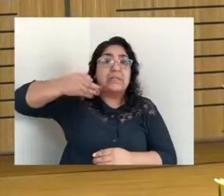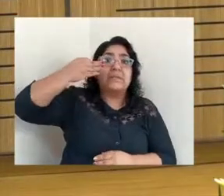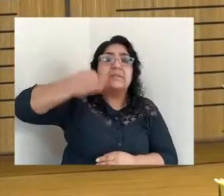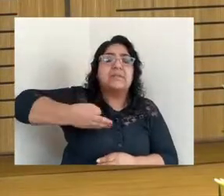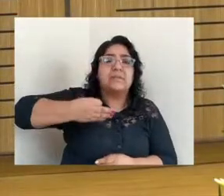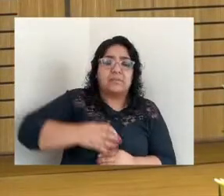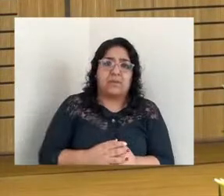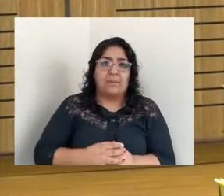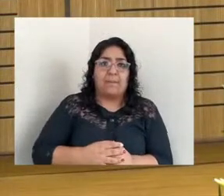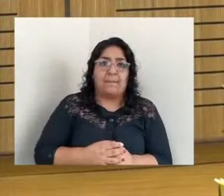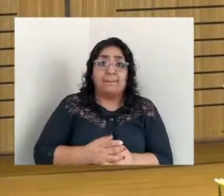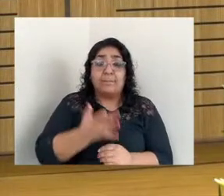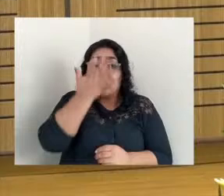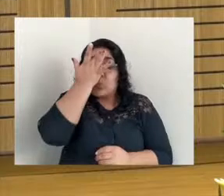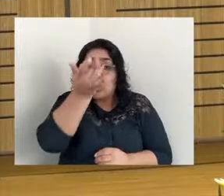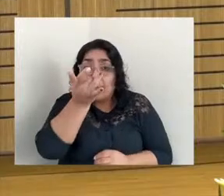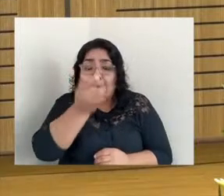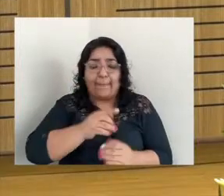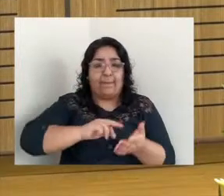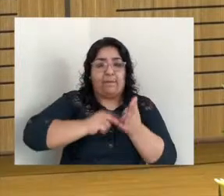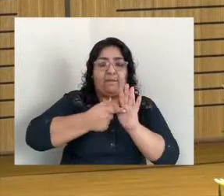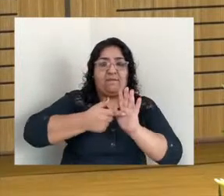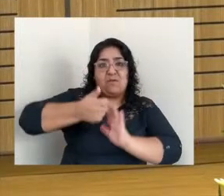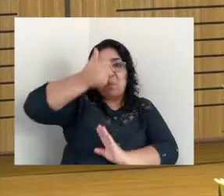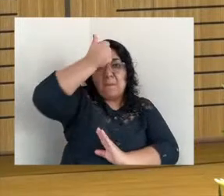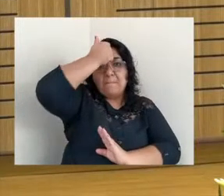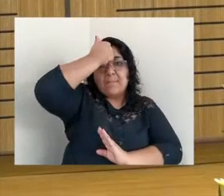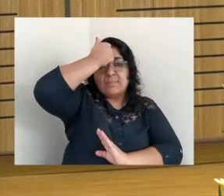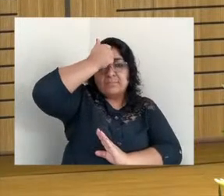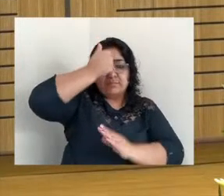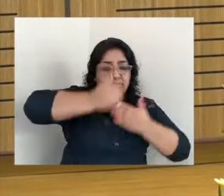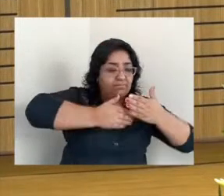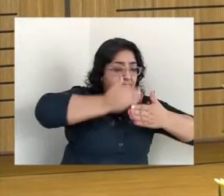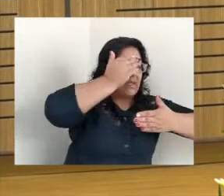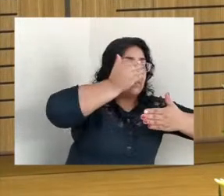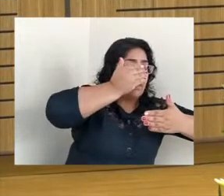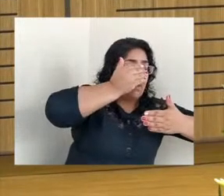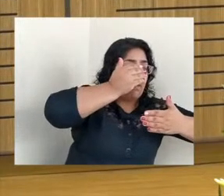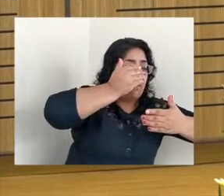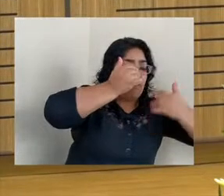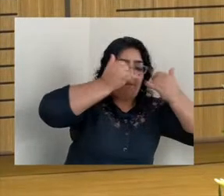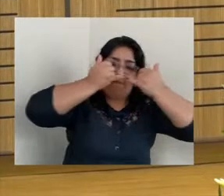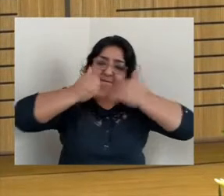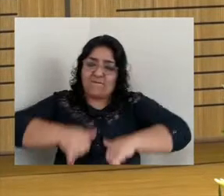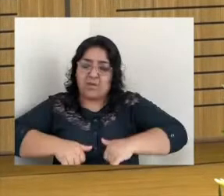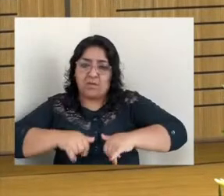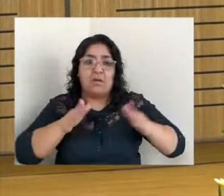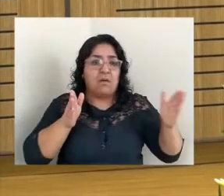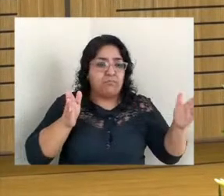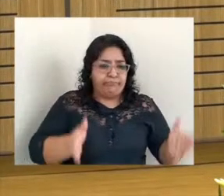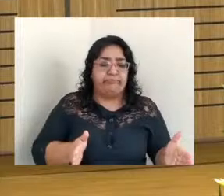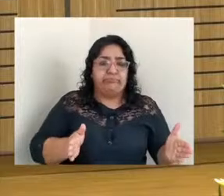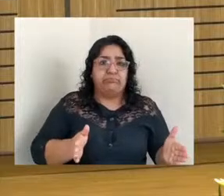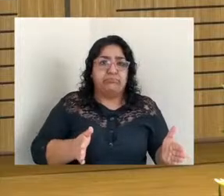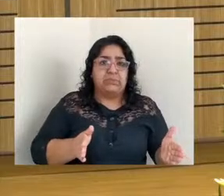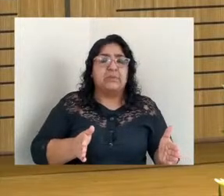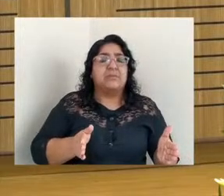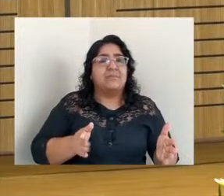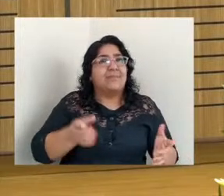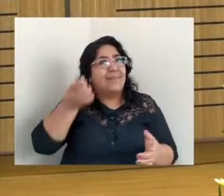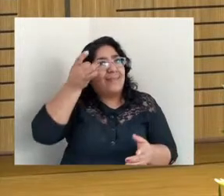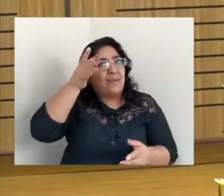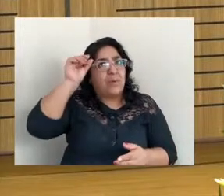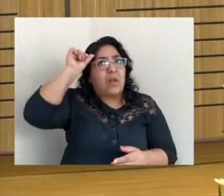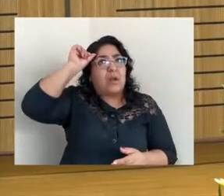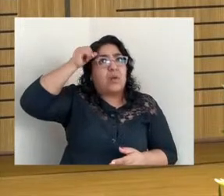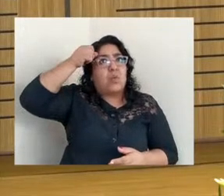por siempre, porque representa un principio y un final. Seguramente llegarán en este momento muchos